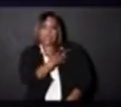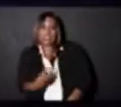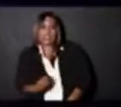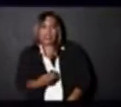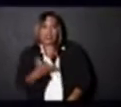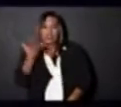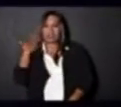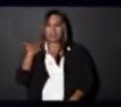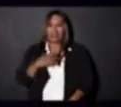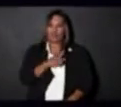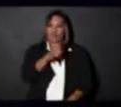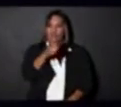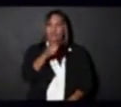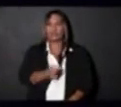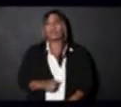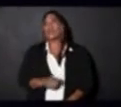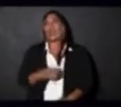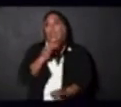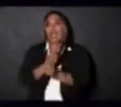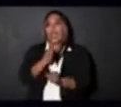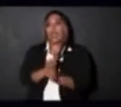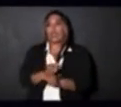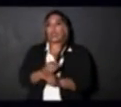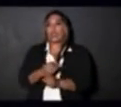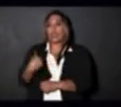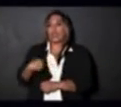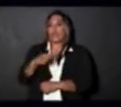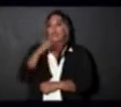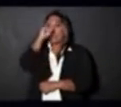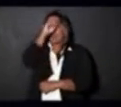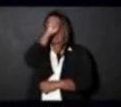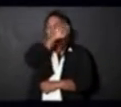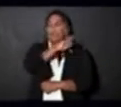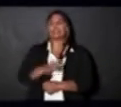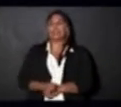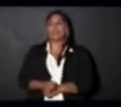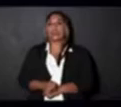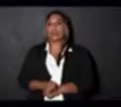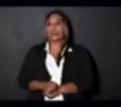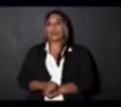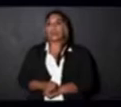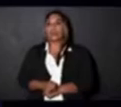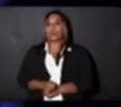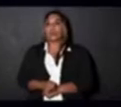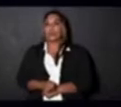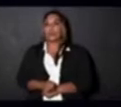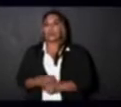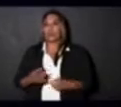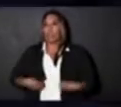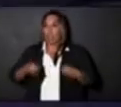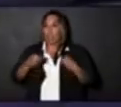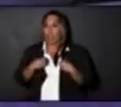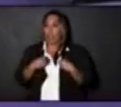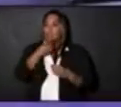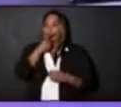El rumbo de Celaya. Como todos lo saben, hace unas semanas la vida me orilló a reflexionar